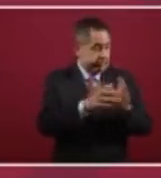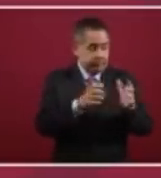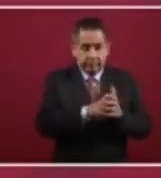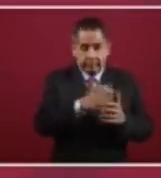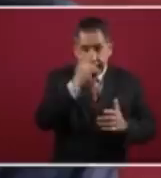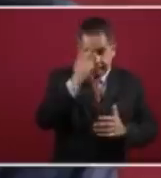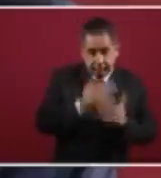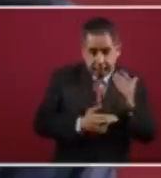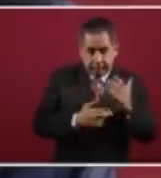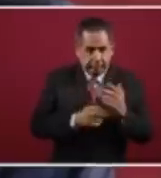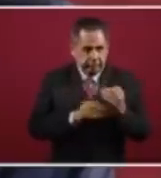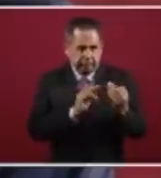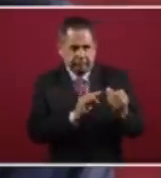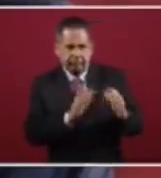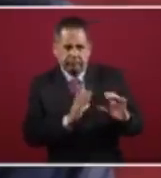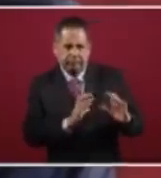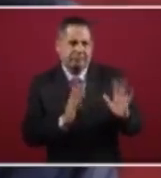delincuentes.